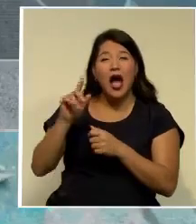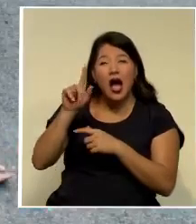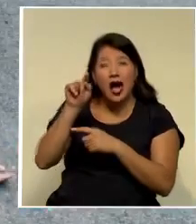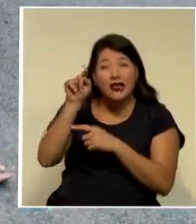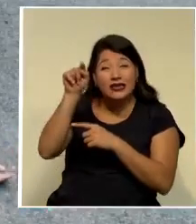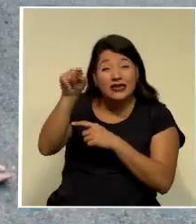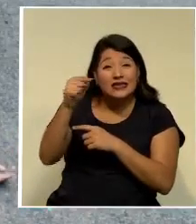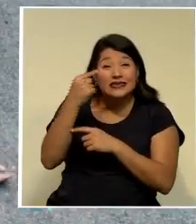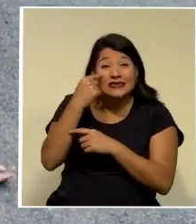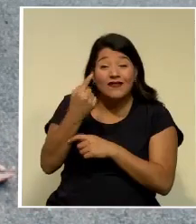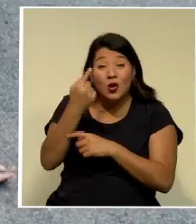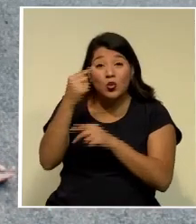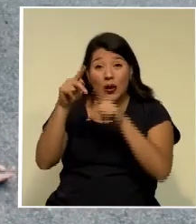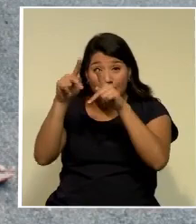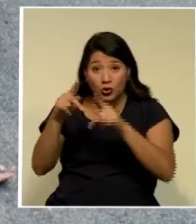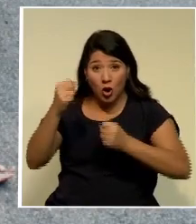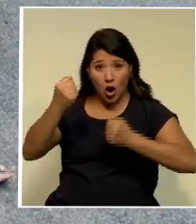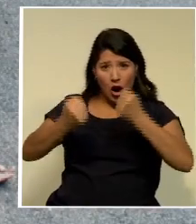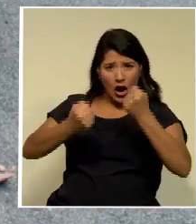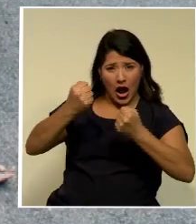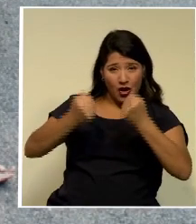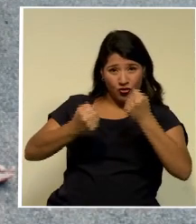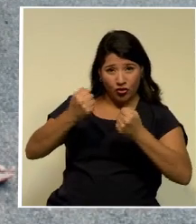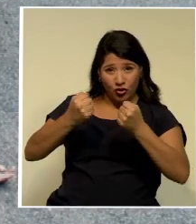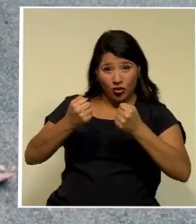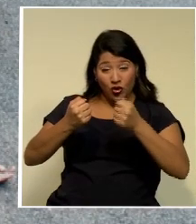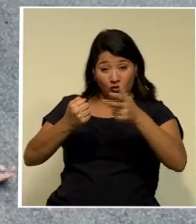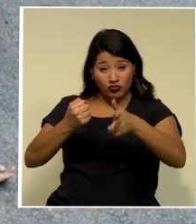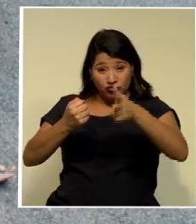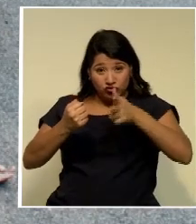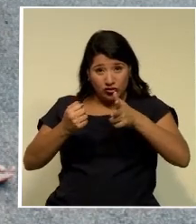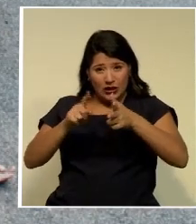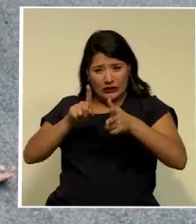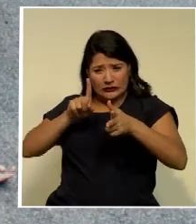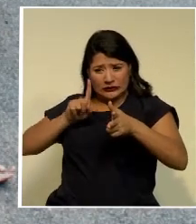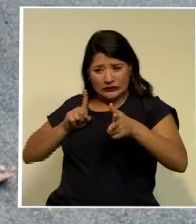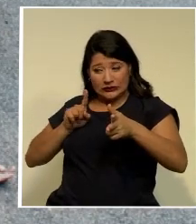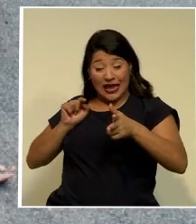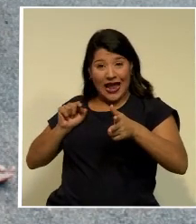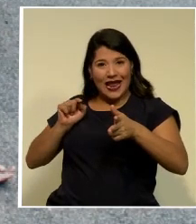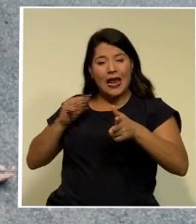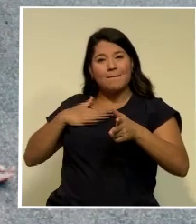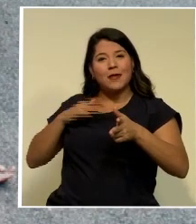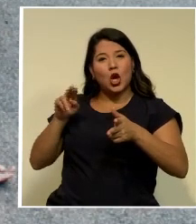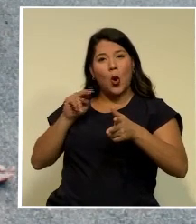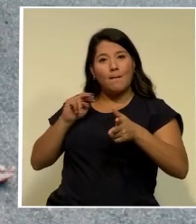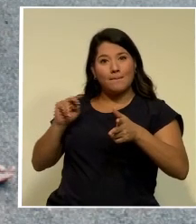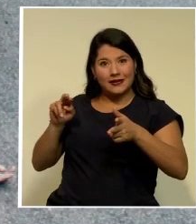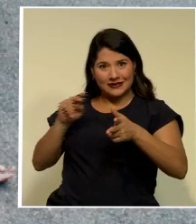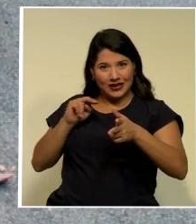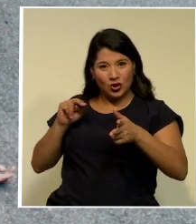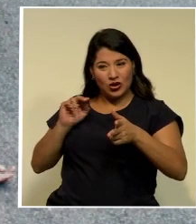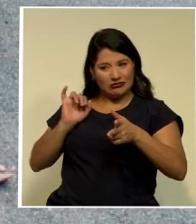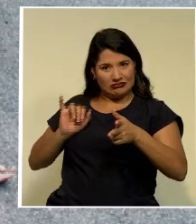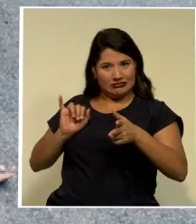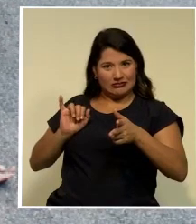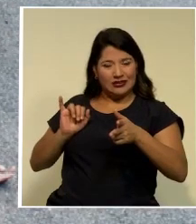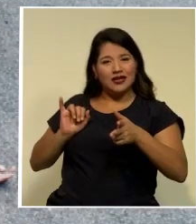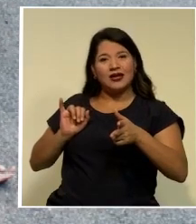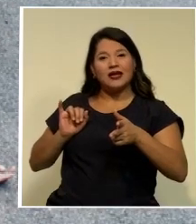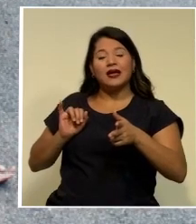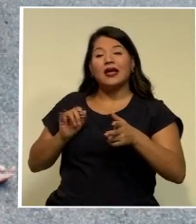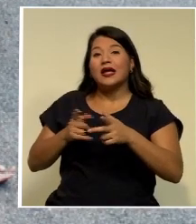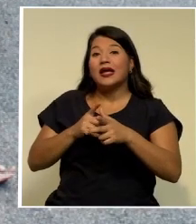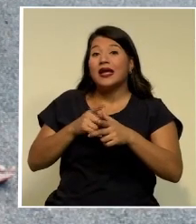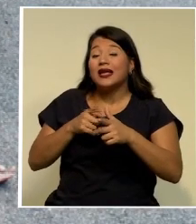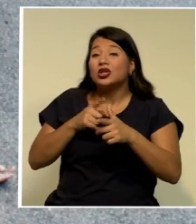una persona a la par de los Homer. Ese es mi editor de foto, él se quedó allá lejos, y yo estaba en primer plano. Y la historia